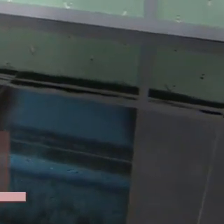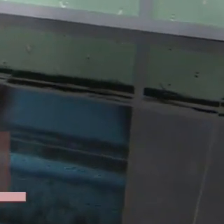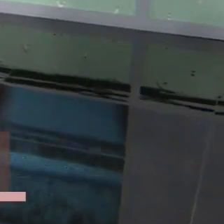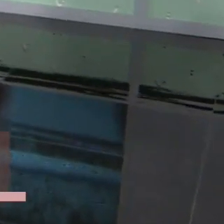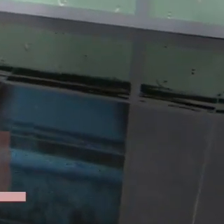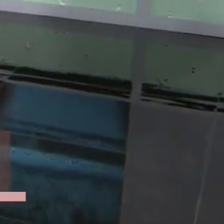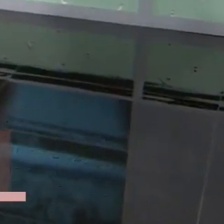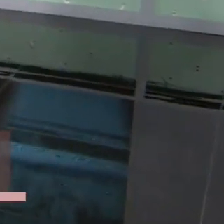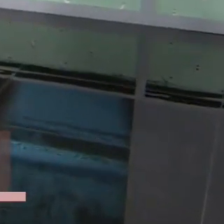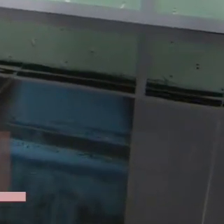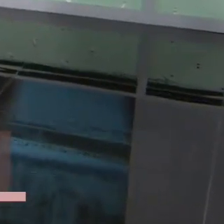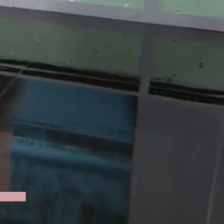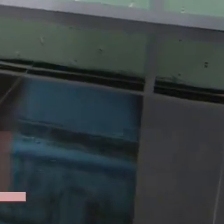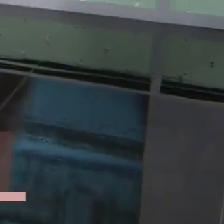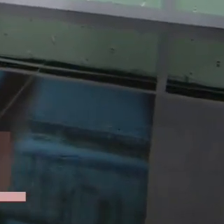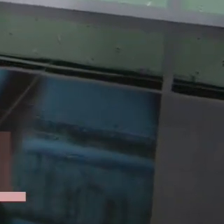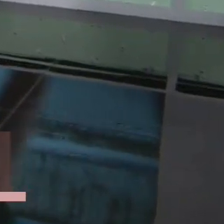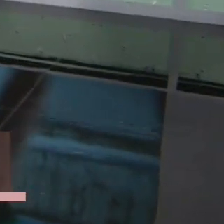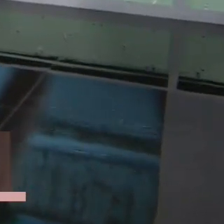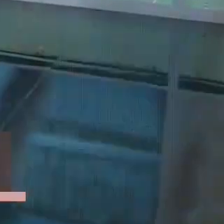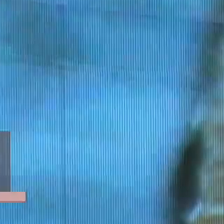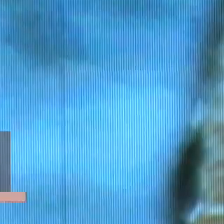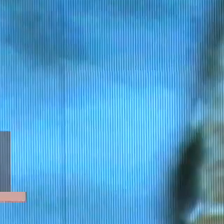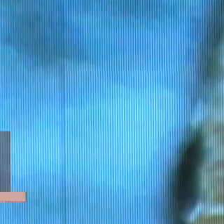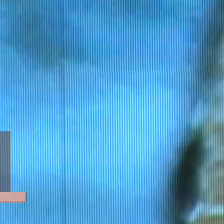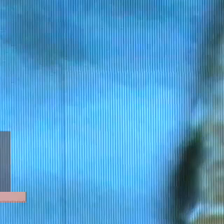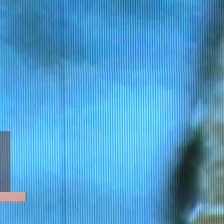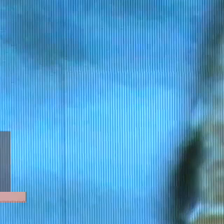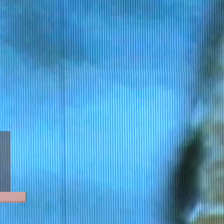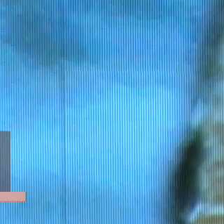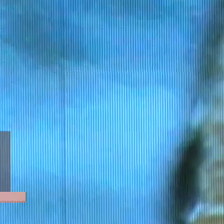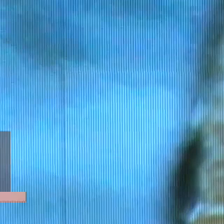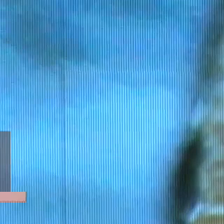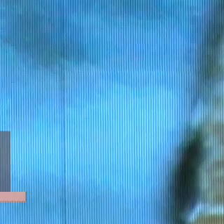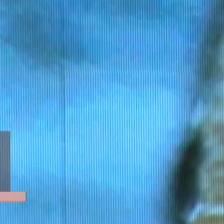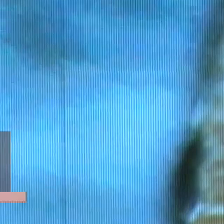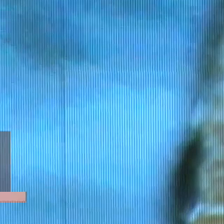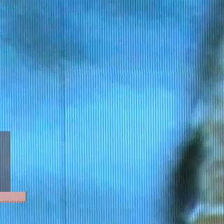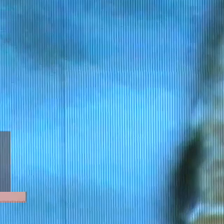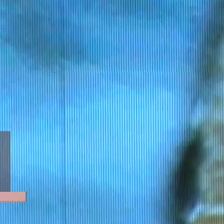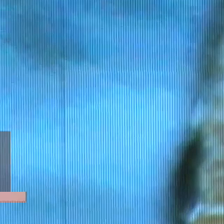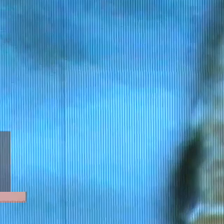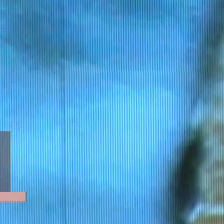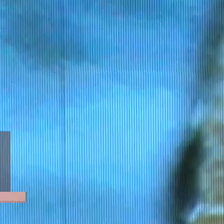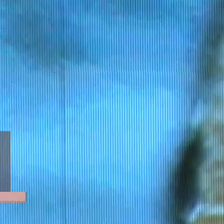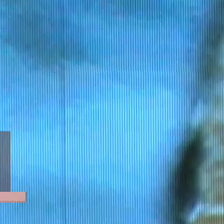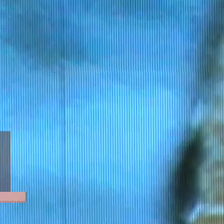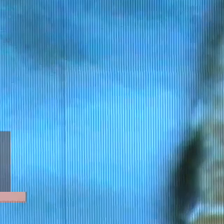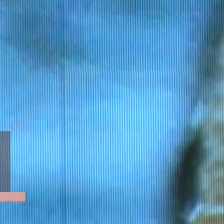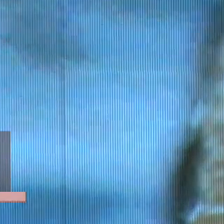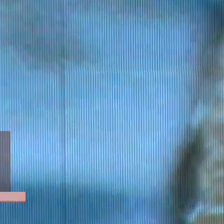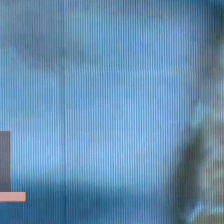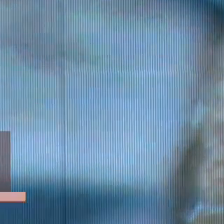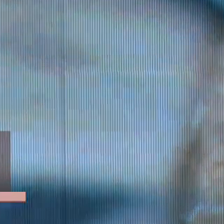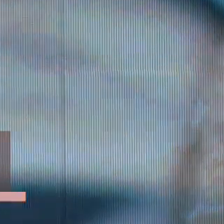también al aire libre, que es un poco lo que... Y sobre todo también la infancia, como tú bien dijiste, que es donde uno más recibe, porque de repente la edad ya 70,